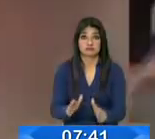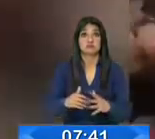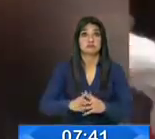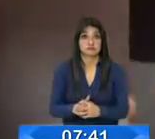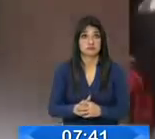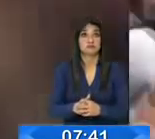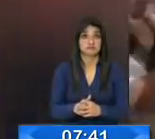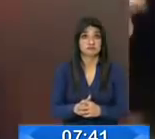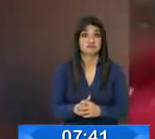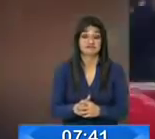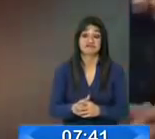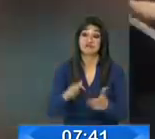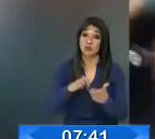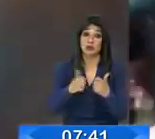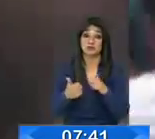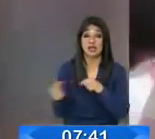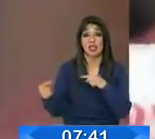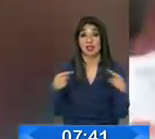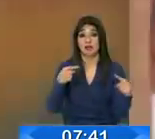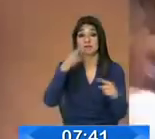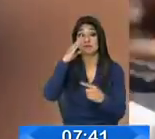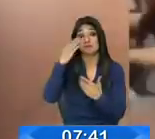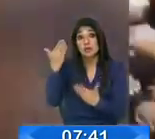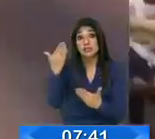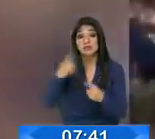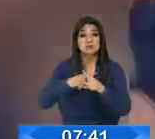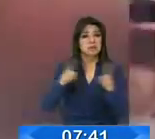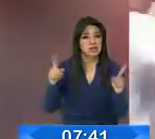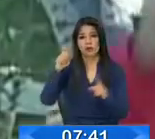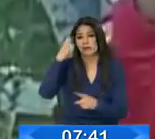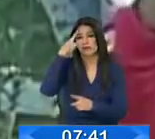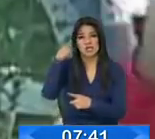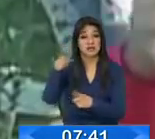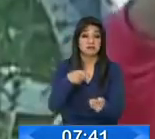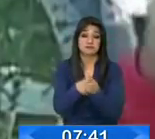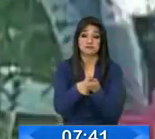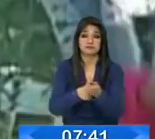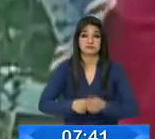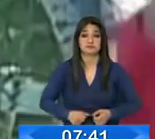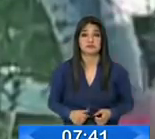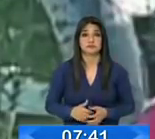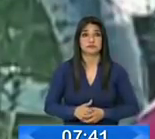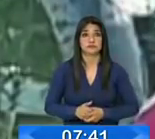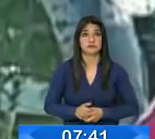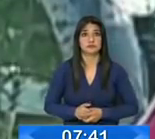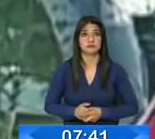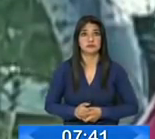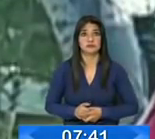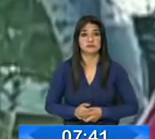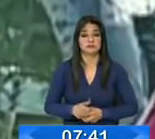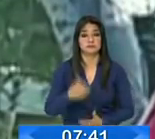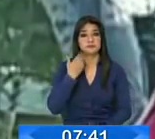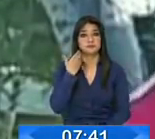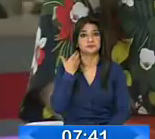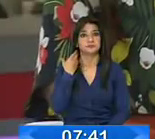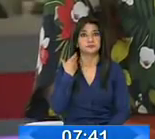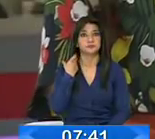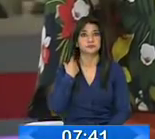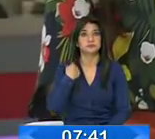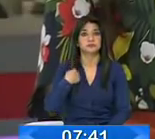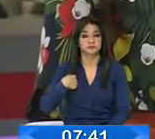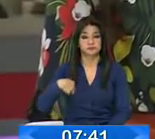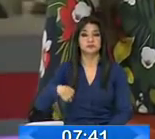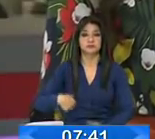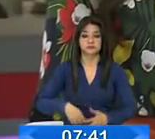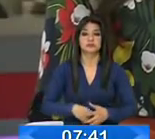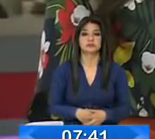las pugnas políticas, siguen siendo chavistas. Informó Jorge Escobar. Y